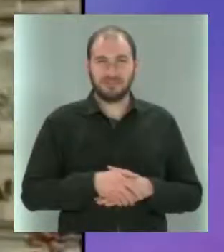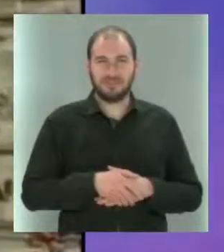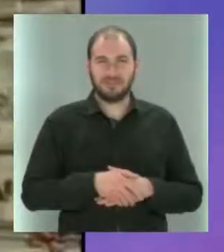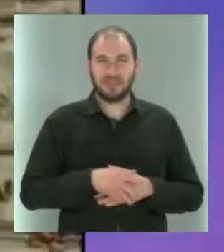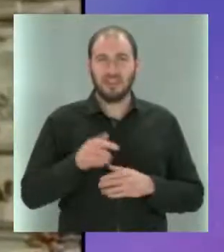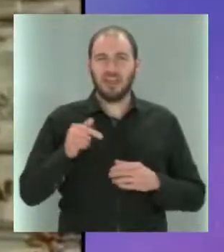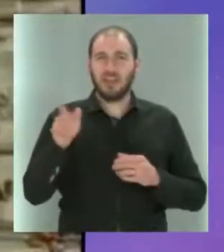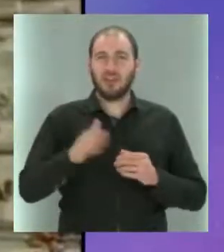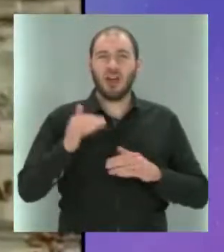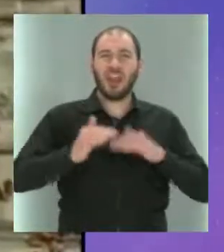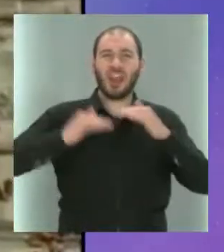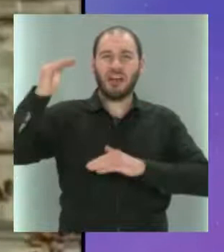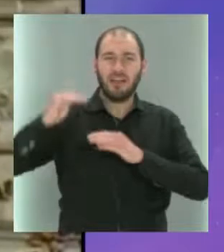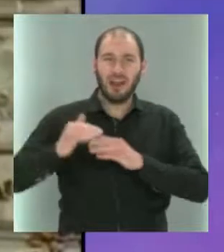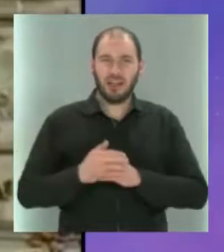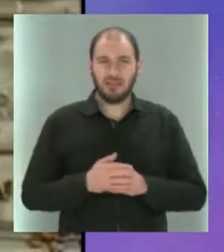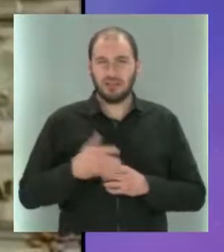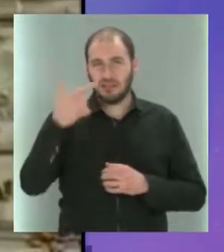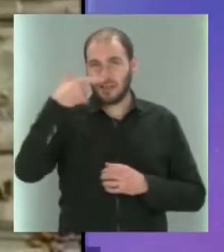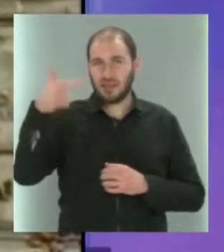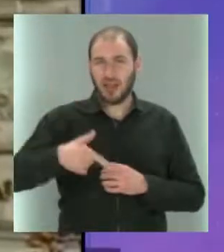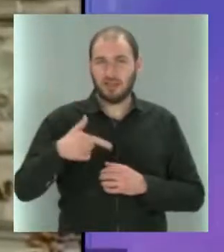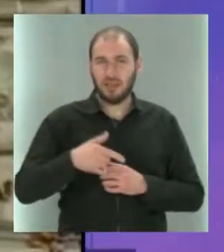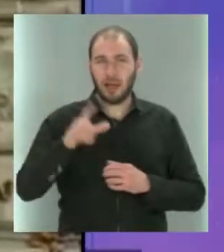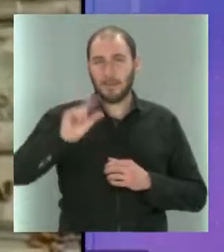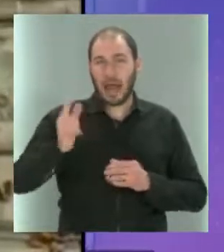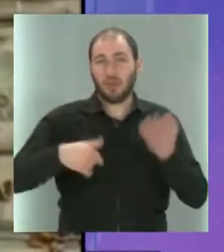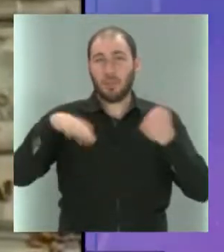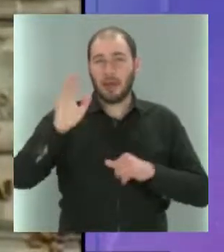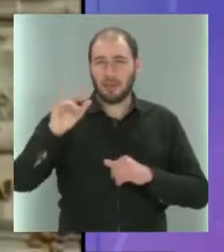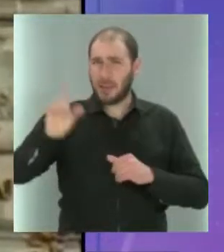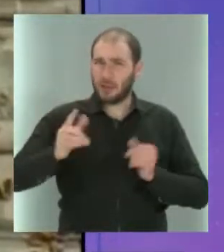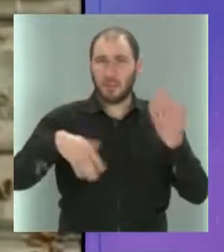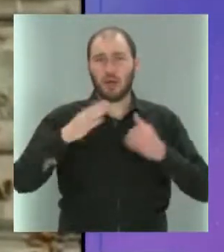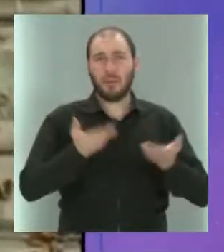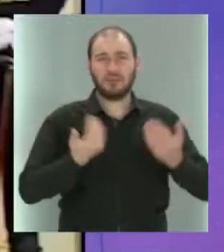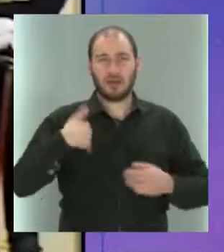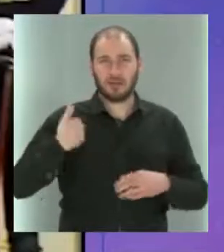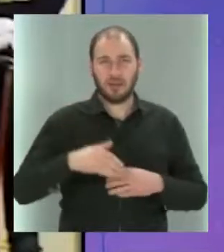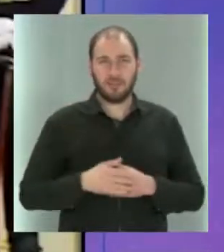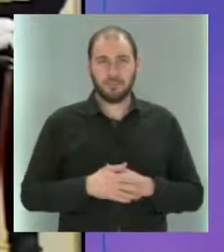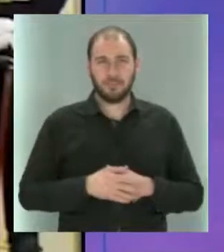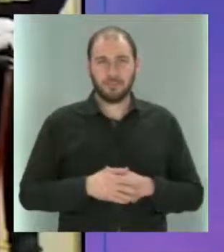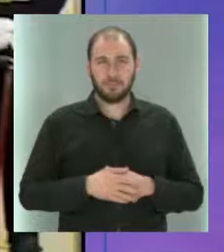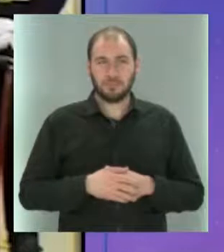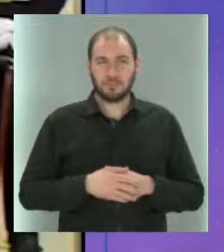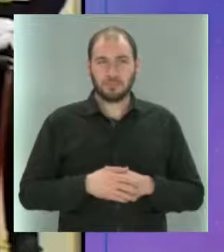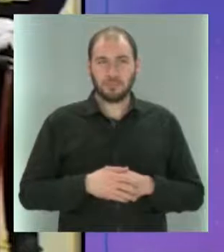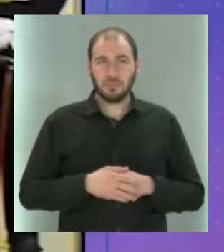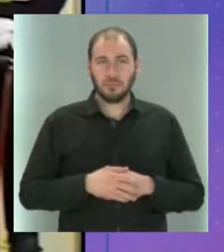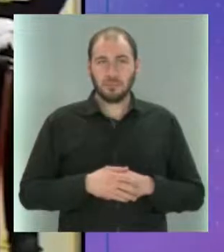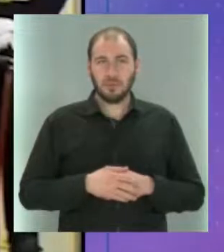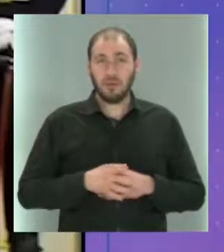El mundo tenía un nivel de la nafta que era más barato, mucho más barato que en Argentina. Y